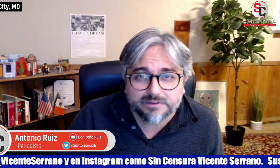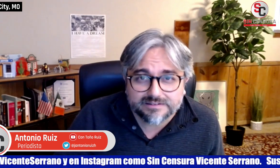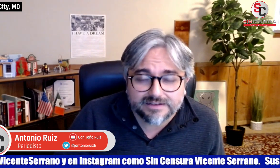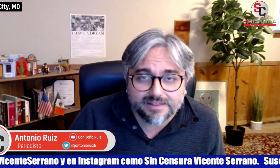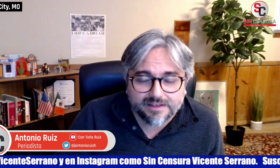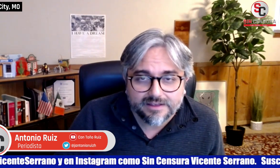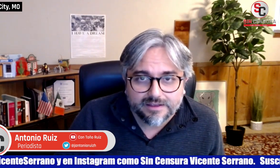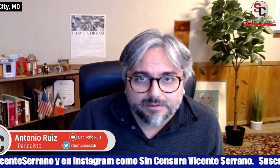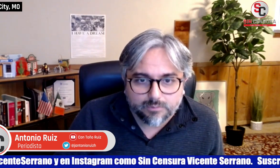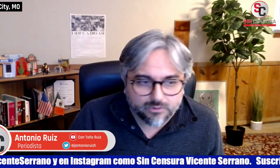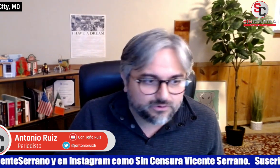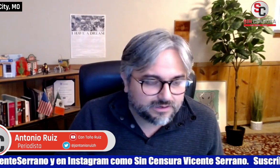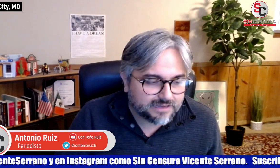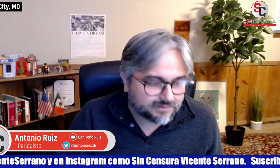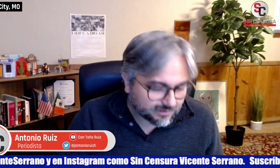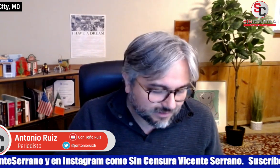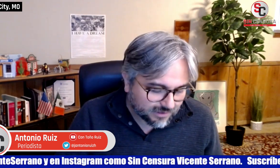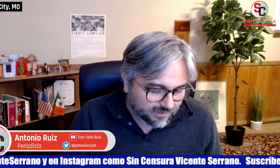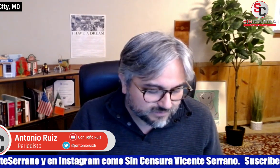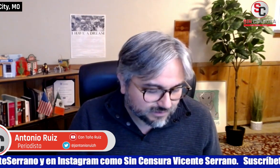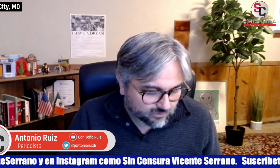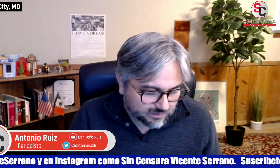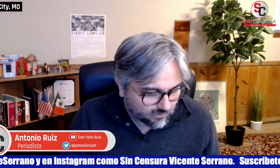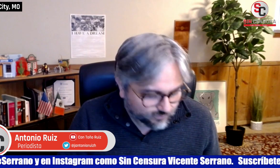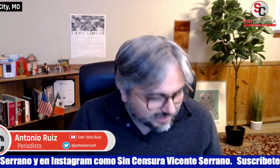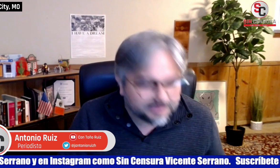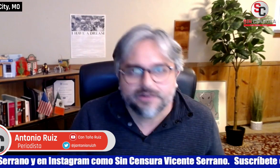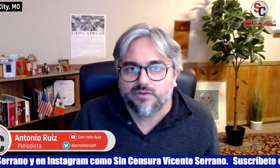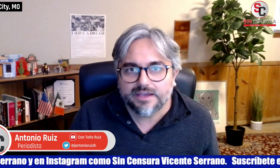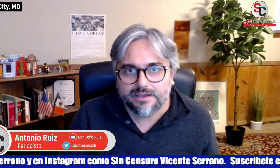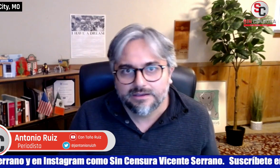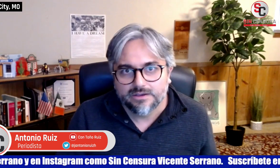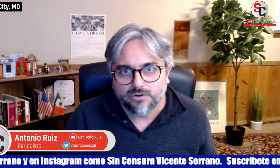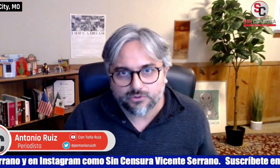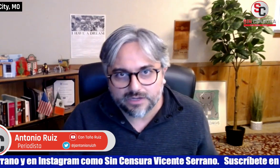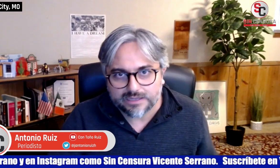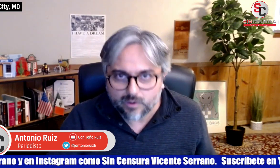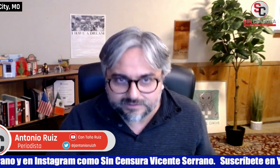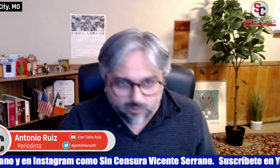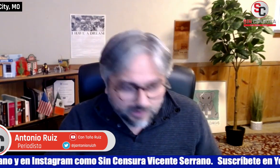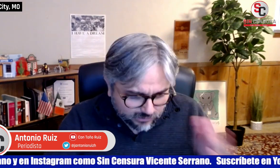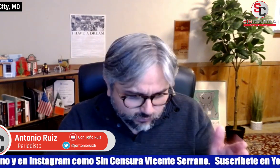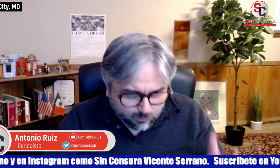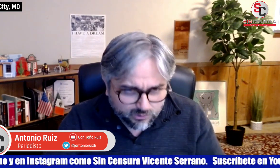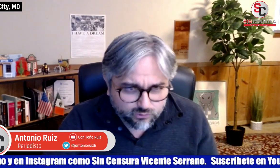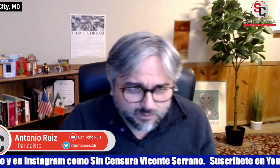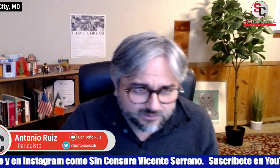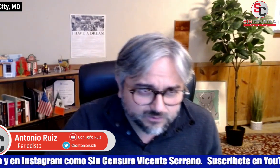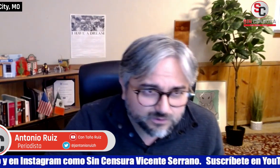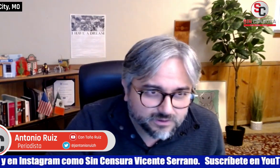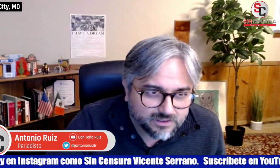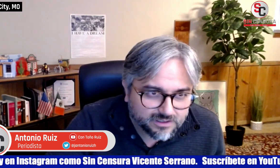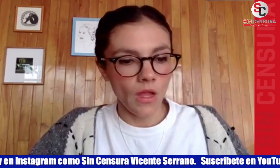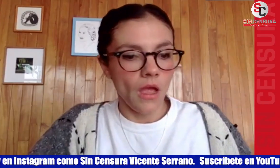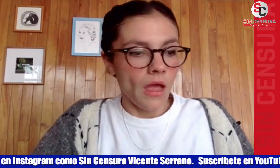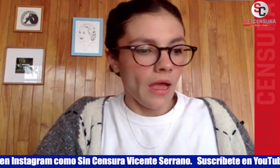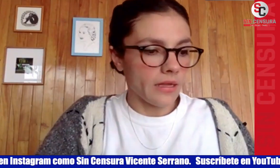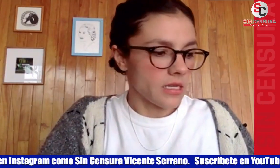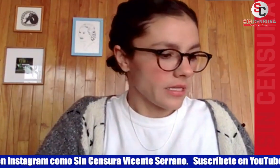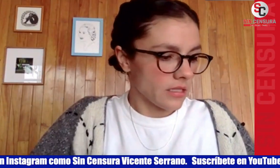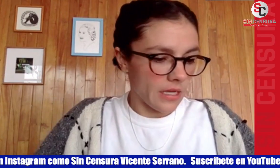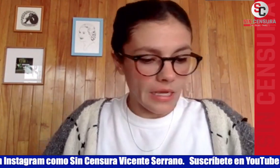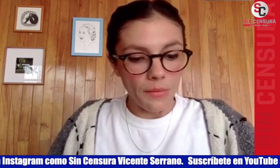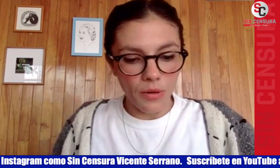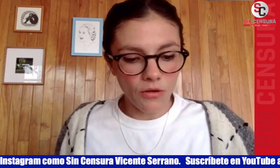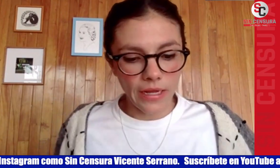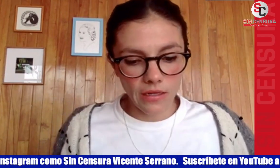siendo administrada por la Secretaría de la Defensa Nacional con tal de que no llegue otro Genaro García Luna. ¿Cuál es tu opinión sobre esto? Así